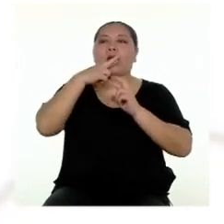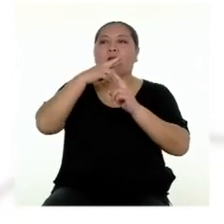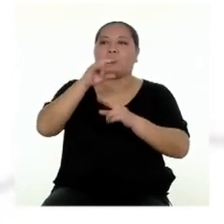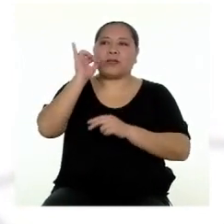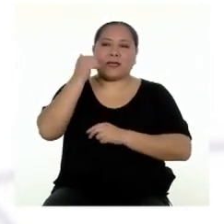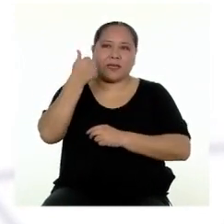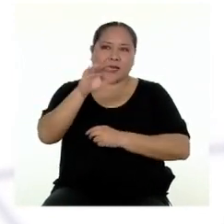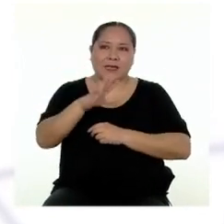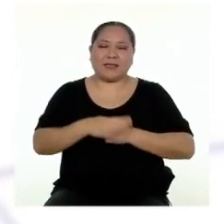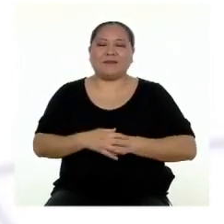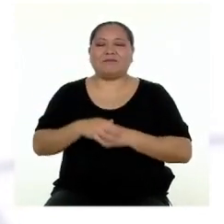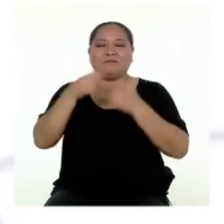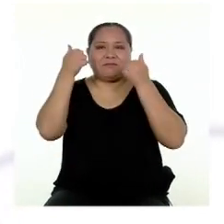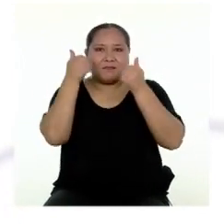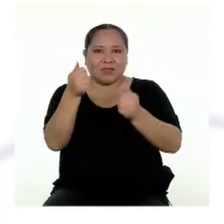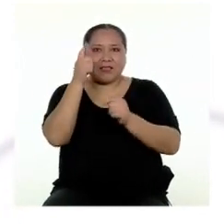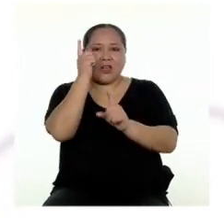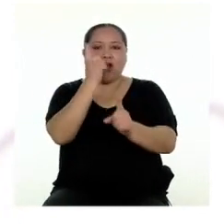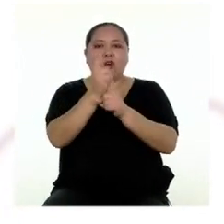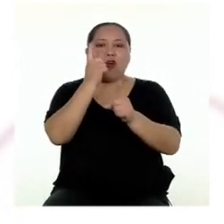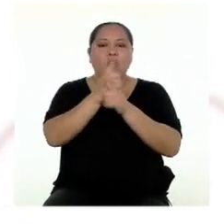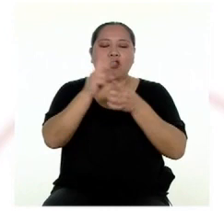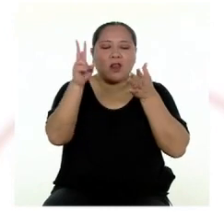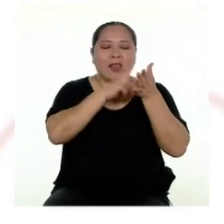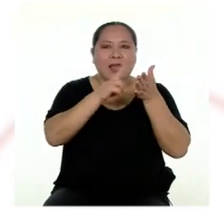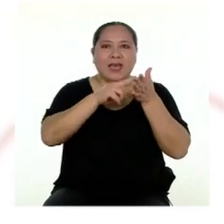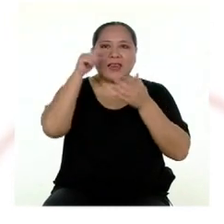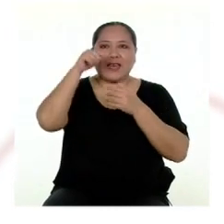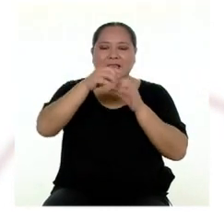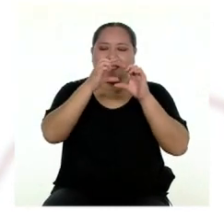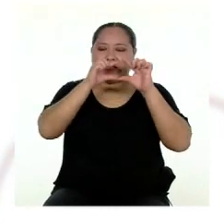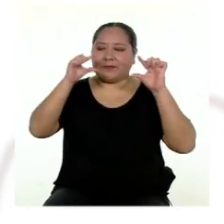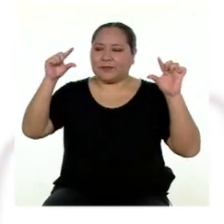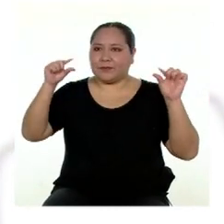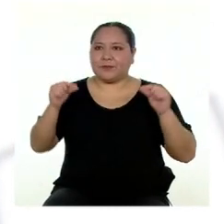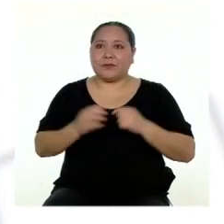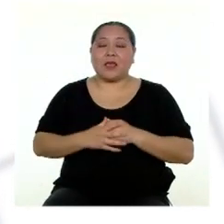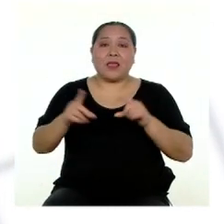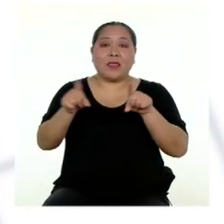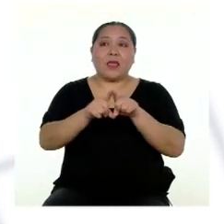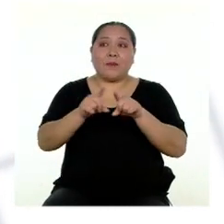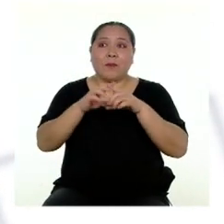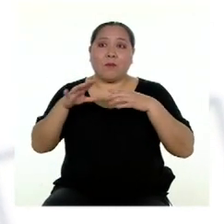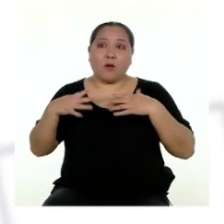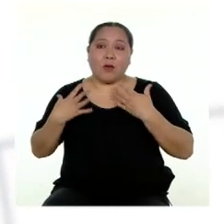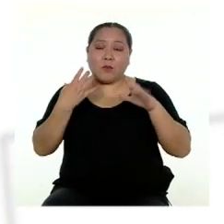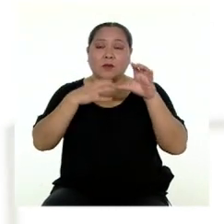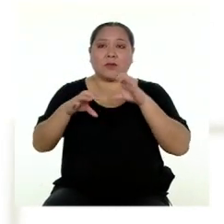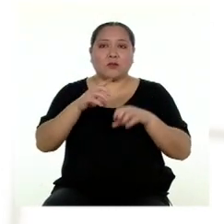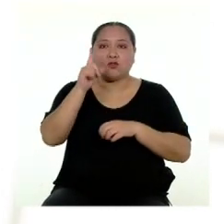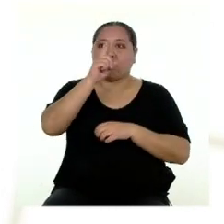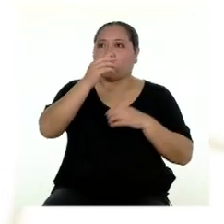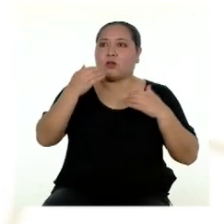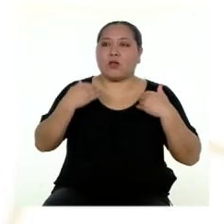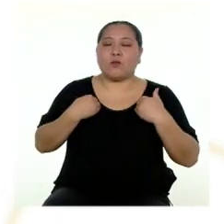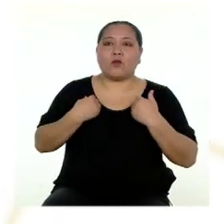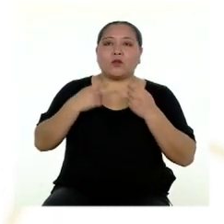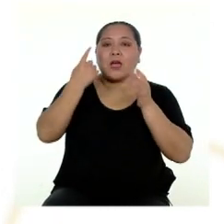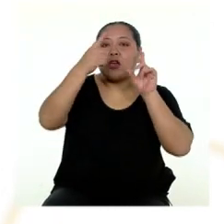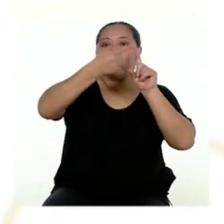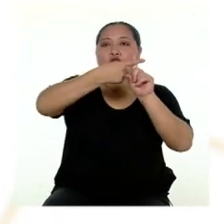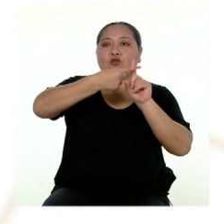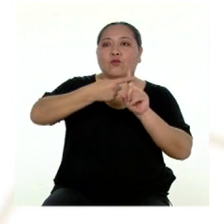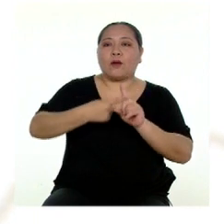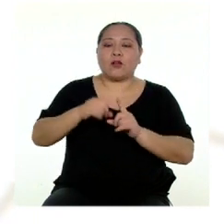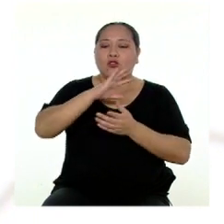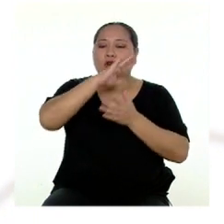Bien hecho. Esa es la manera correcta de leer esa ecuación. También podemos hacer ecuaciones sin tener que sumar todos los